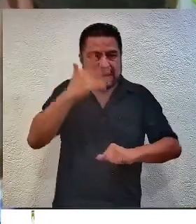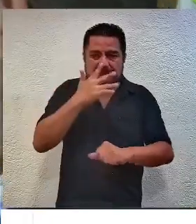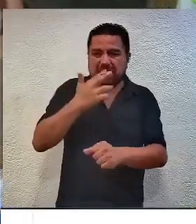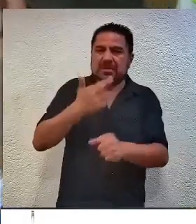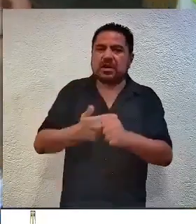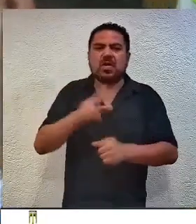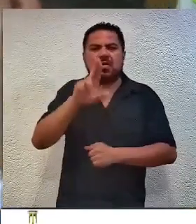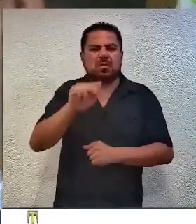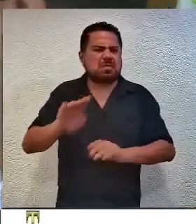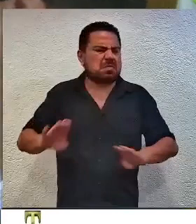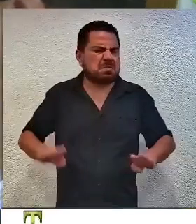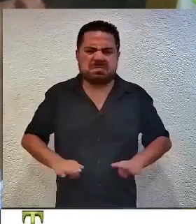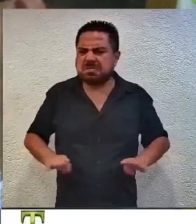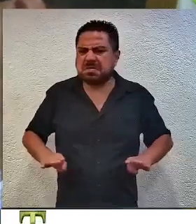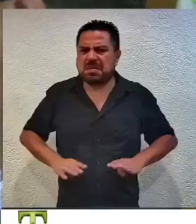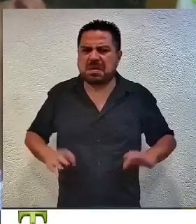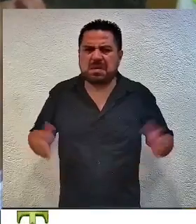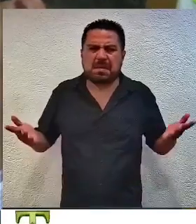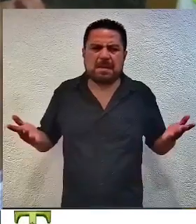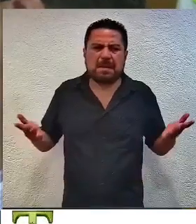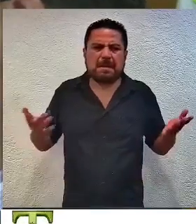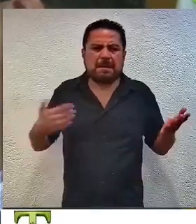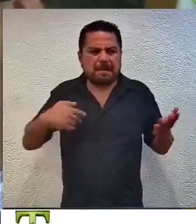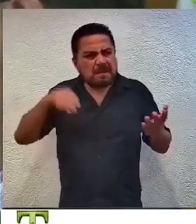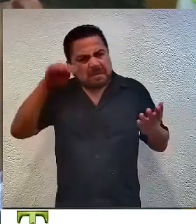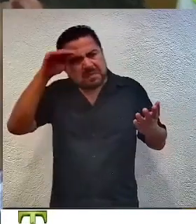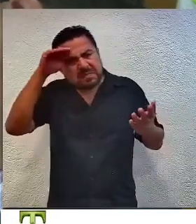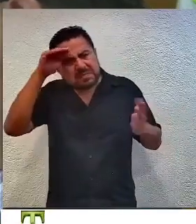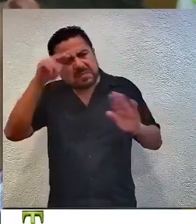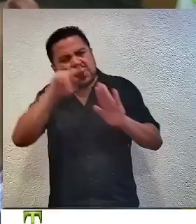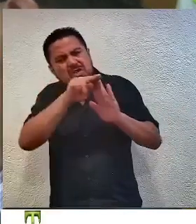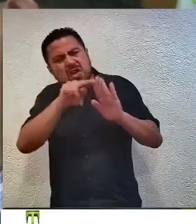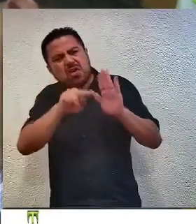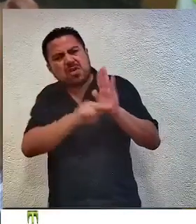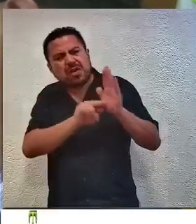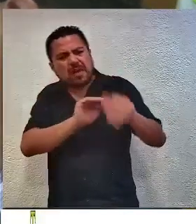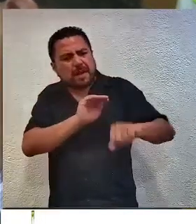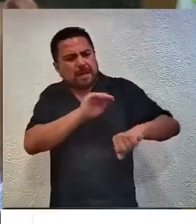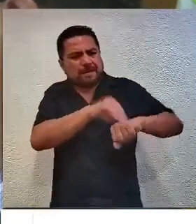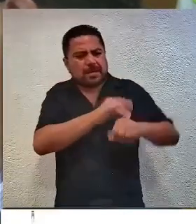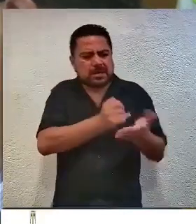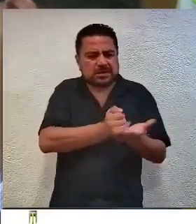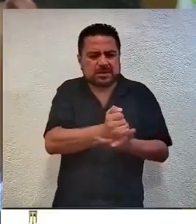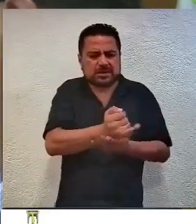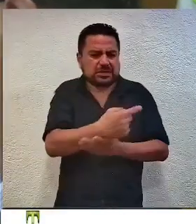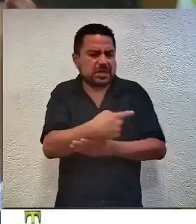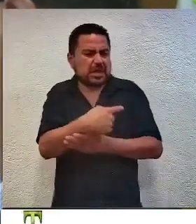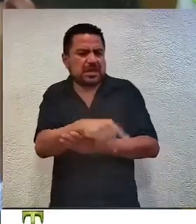no encuadran en las hipótesis previstas en las normas que fundaron su decisión,